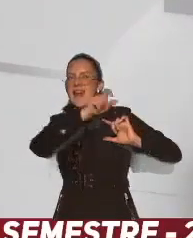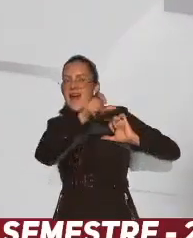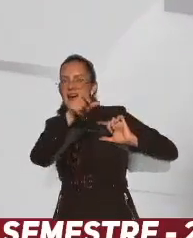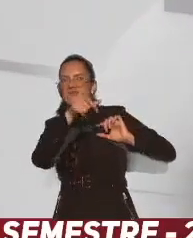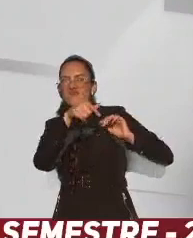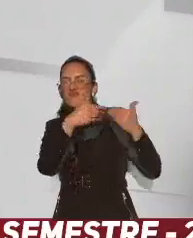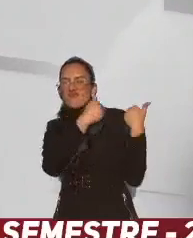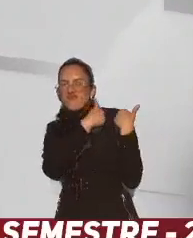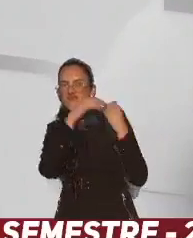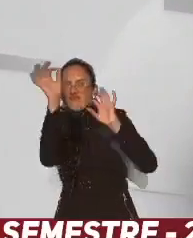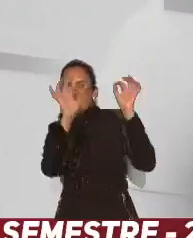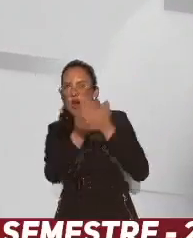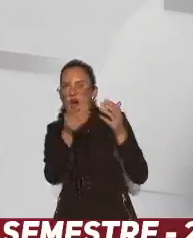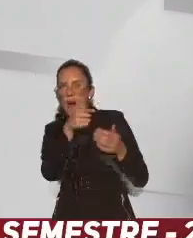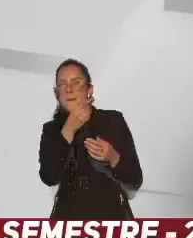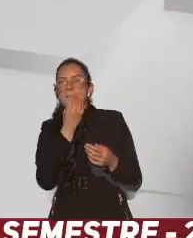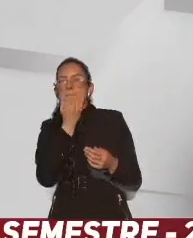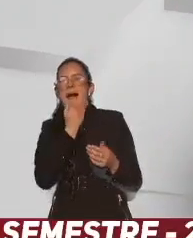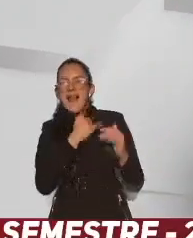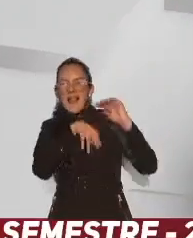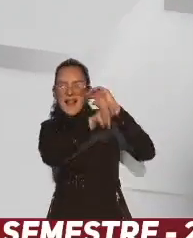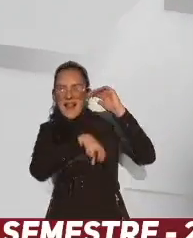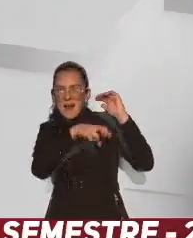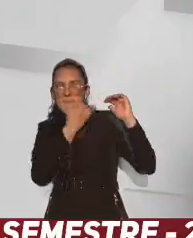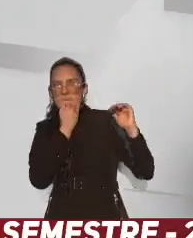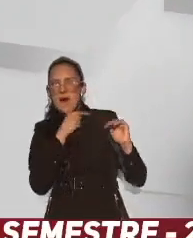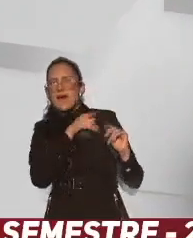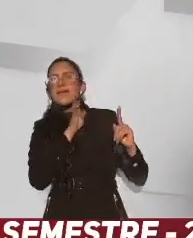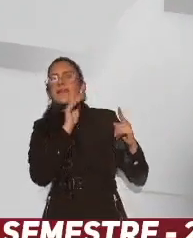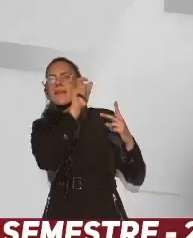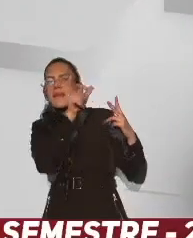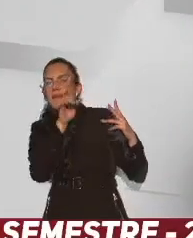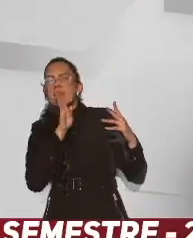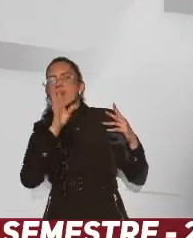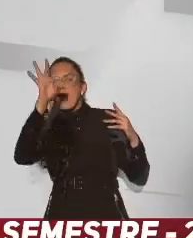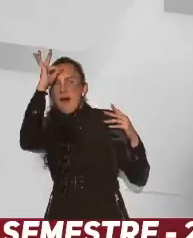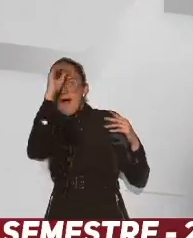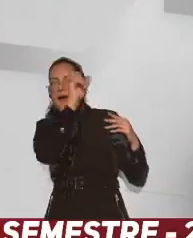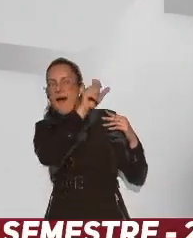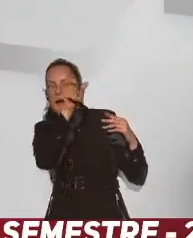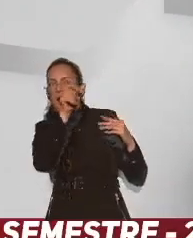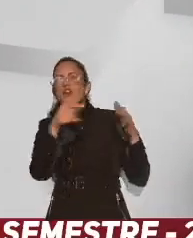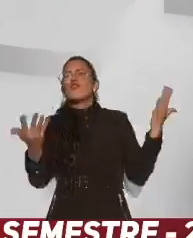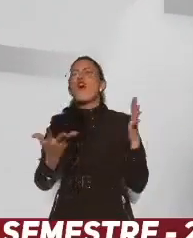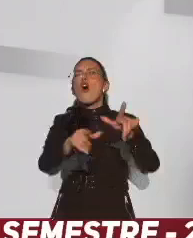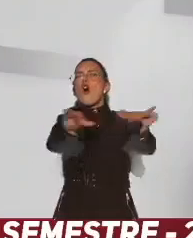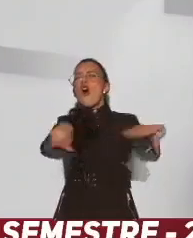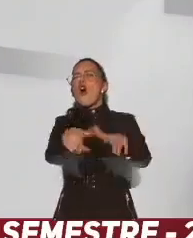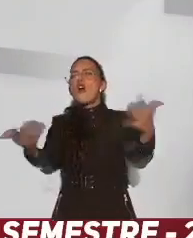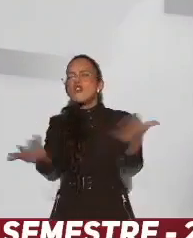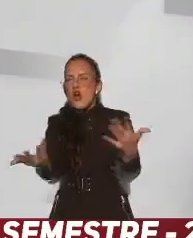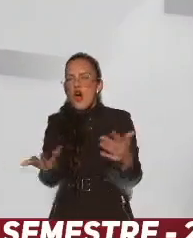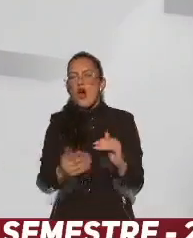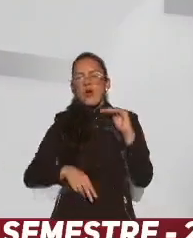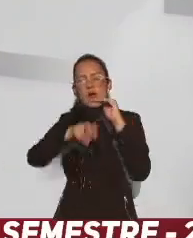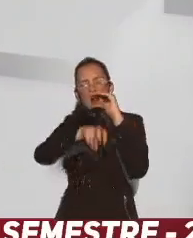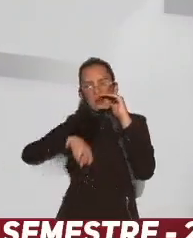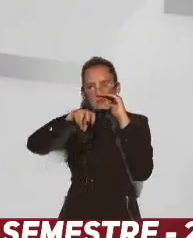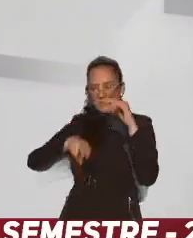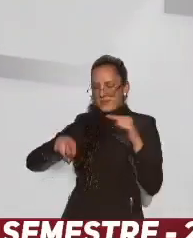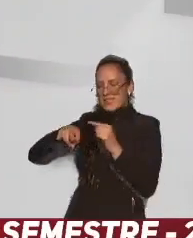en esta actividad ilícita, la posible ubicación y la maquinaria con la cual desarrollan